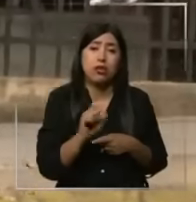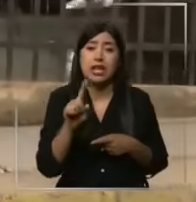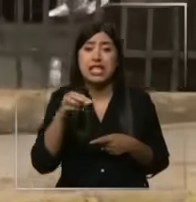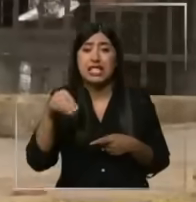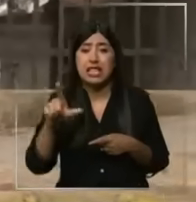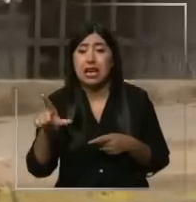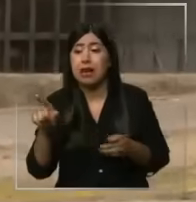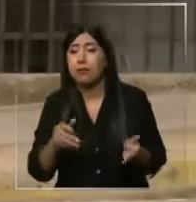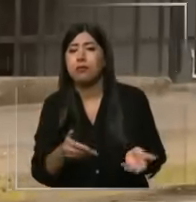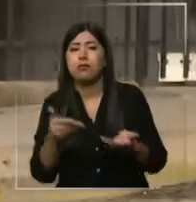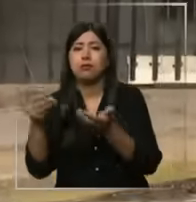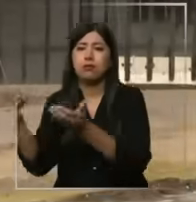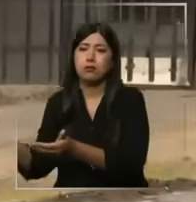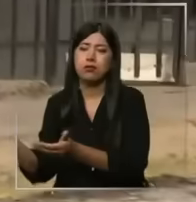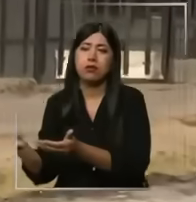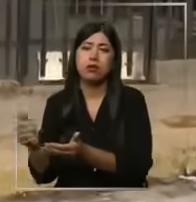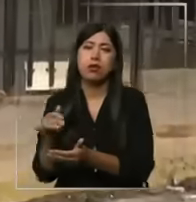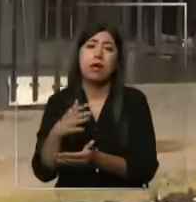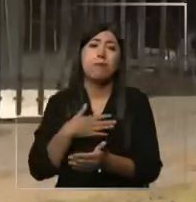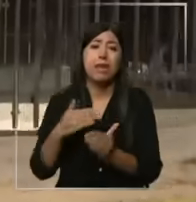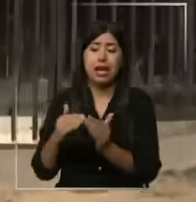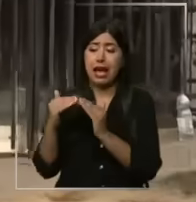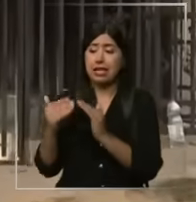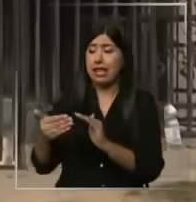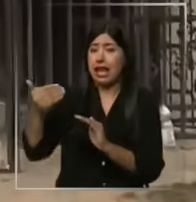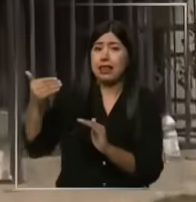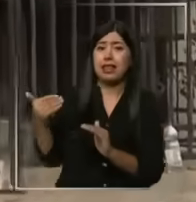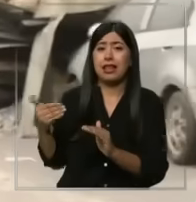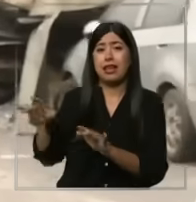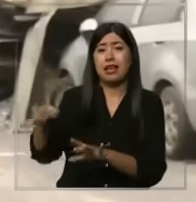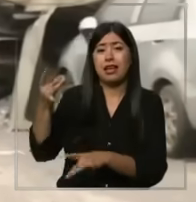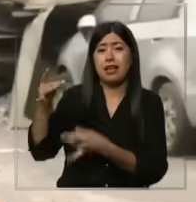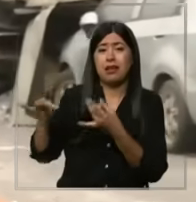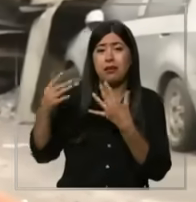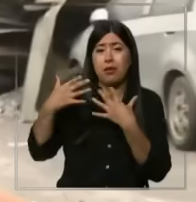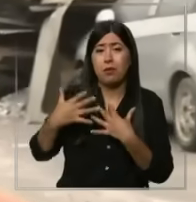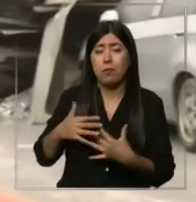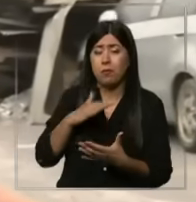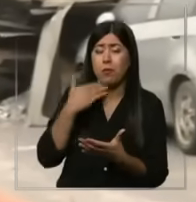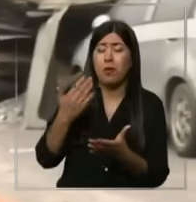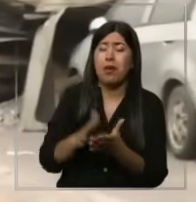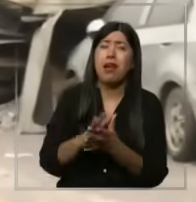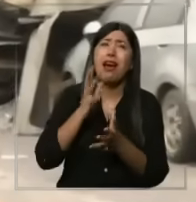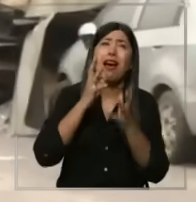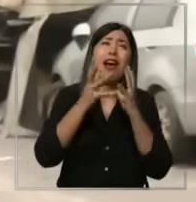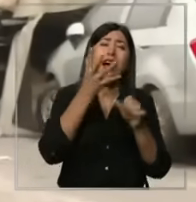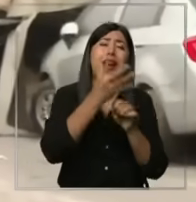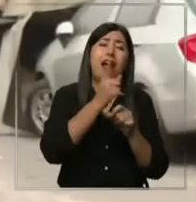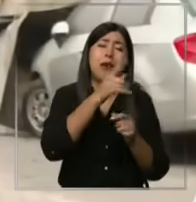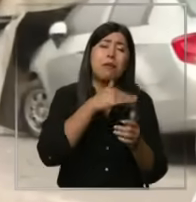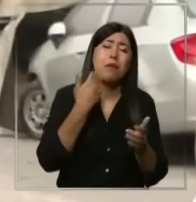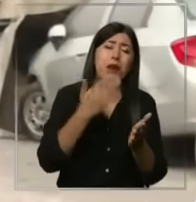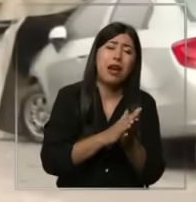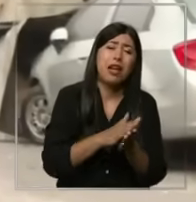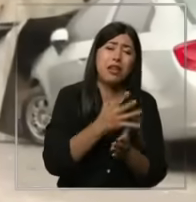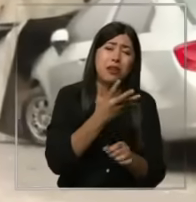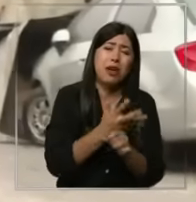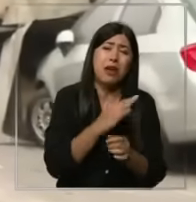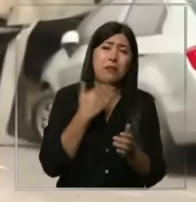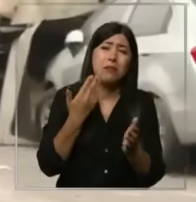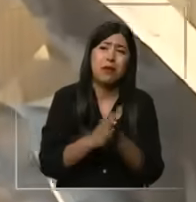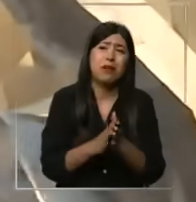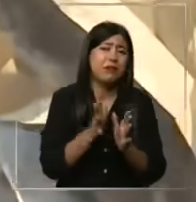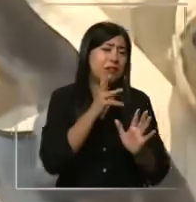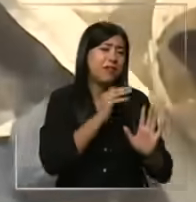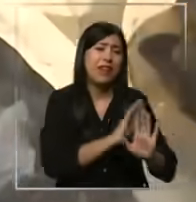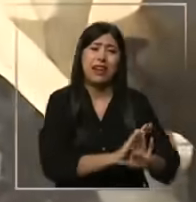servicio médico legal y lo llevaron. Por detrás de mi casa todavía encontraban muertos y ellos gritando, aquí hay un muerto, aquí hay un muerto. No había